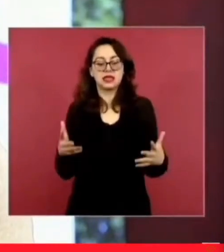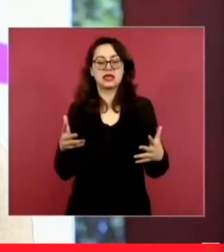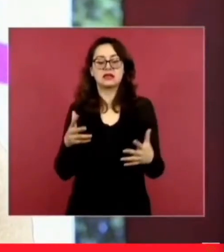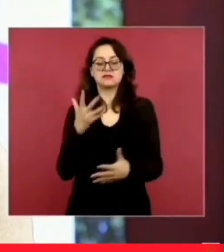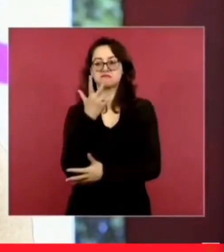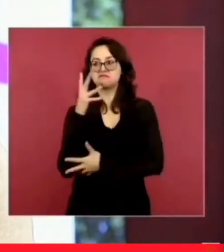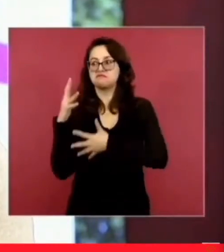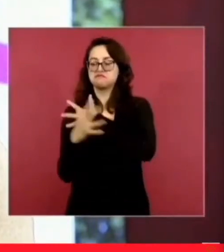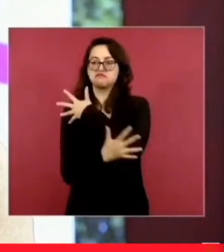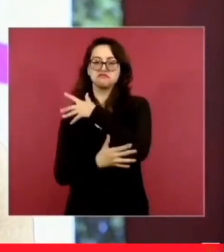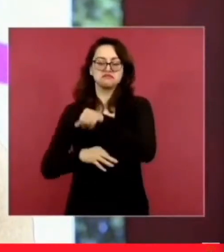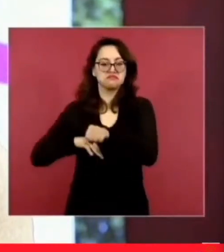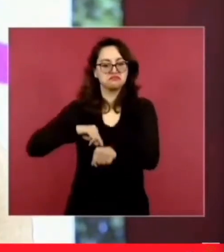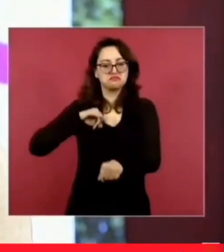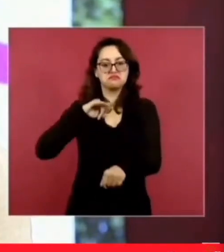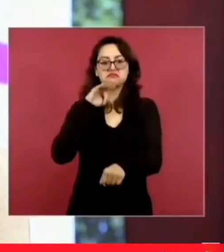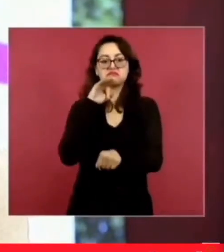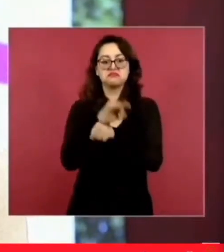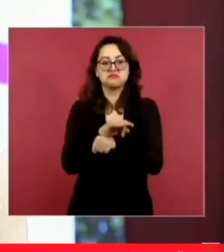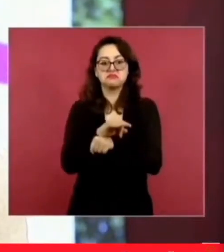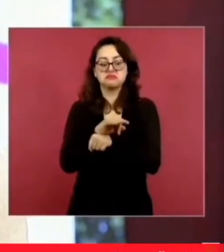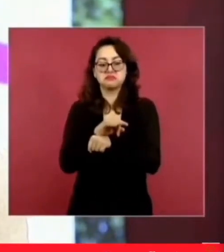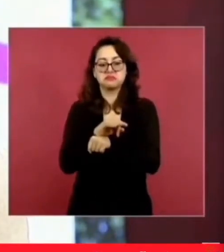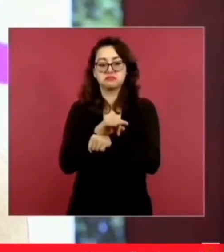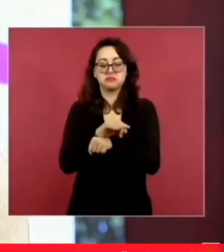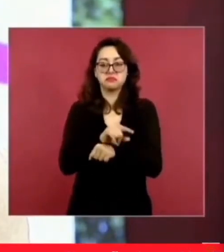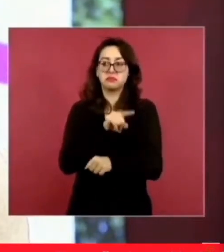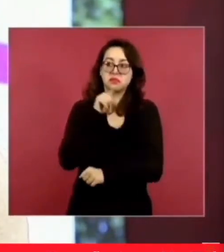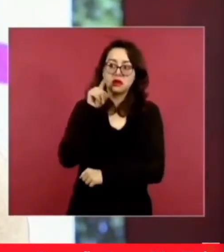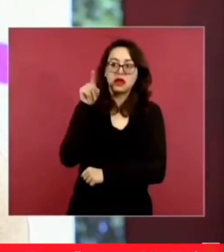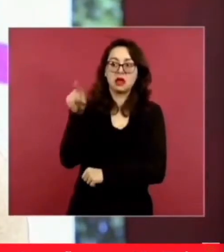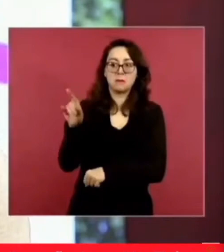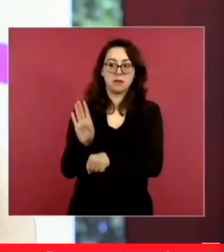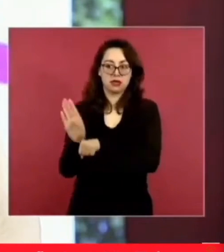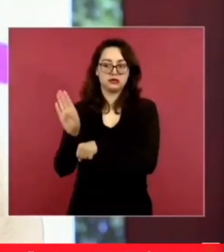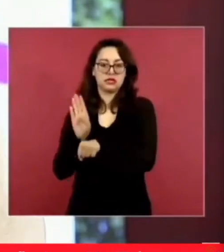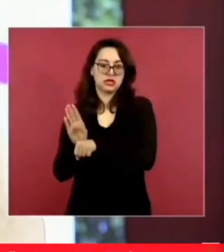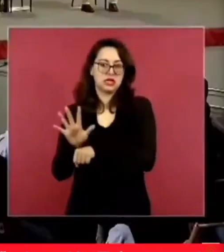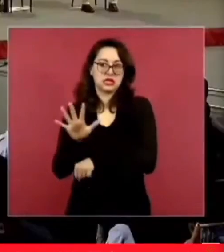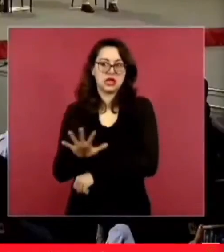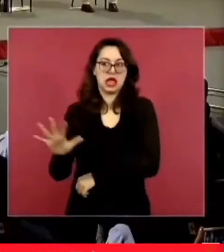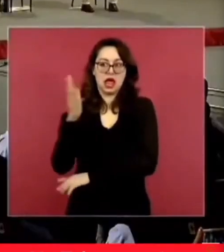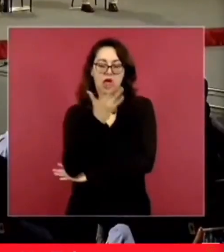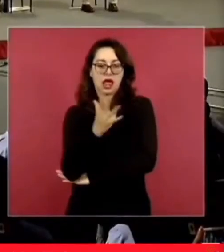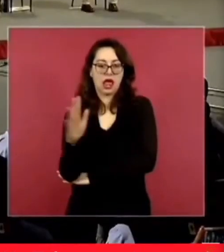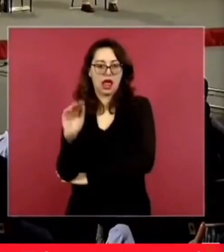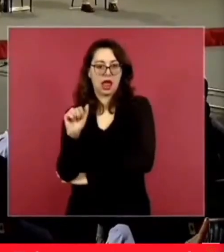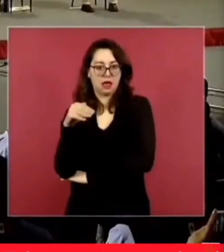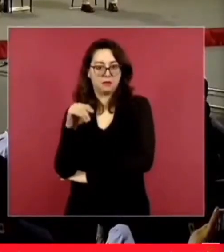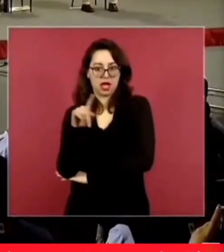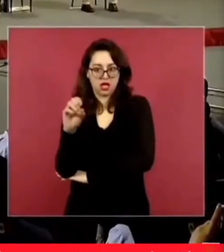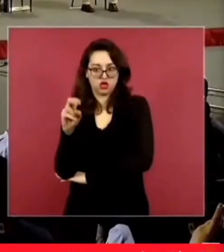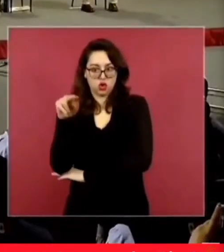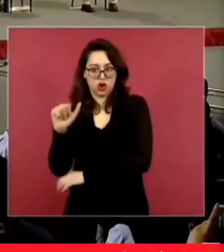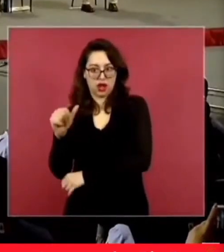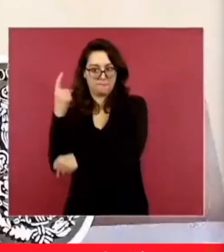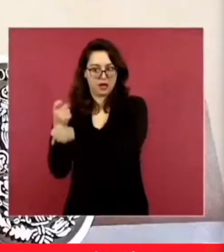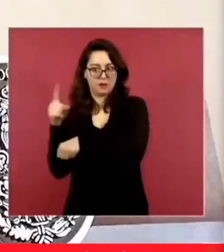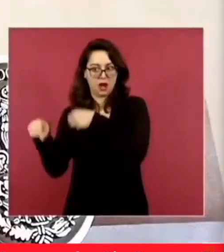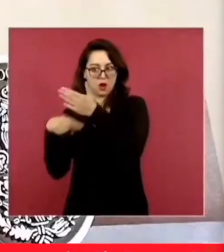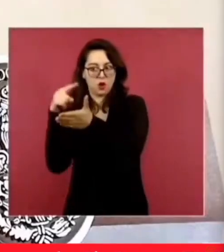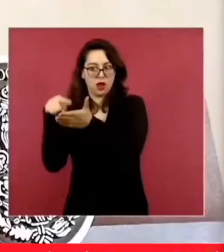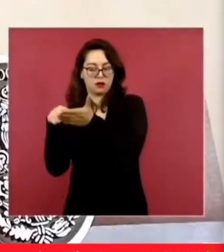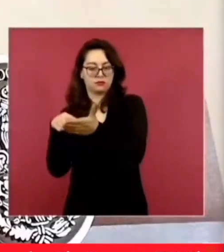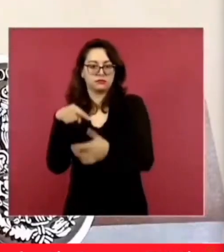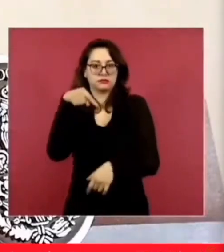selva tropical, más grande después de las Amazonas en Brasil. Es muy, muy, muy importante porque nos